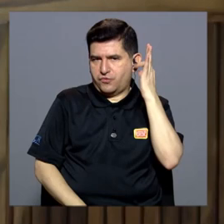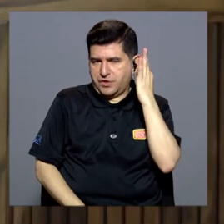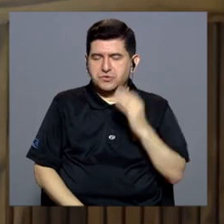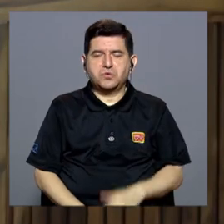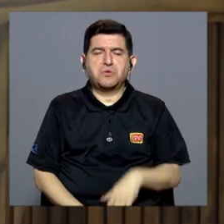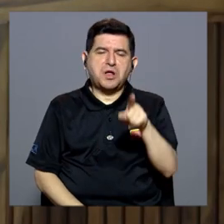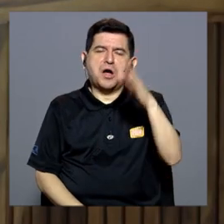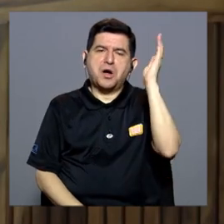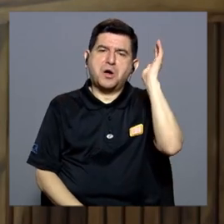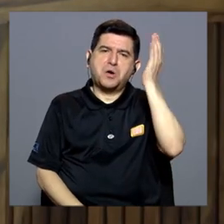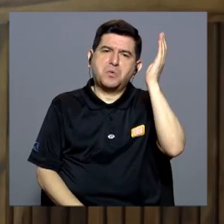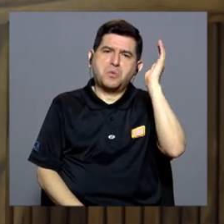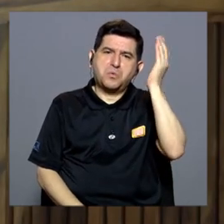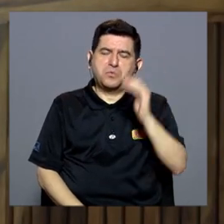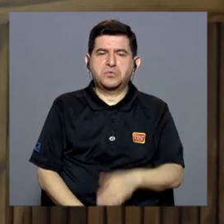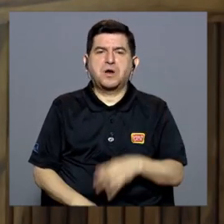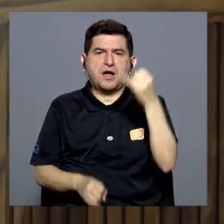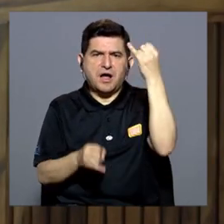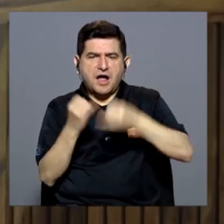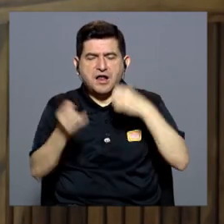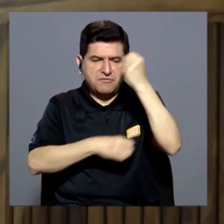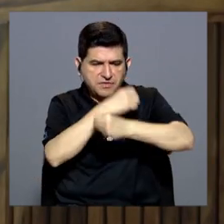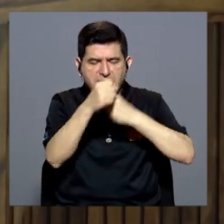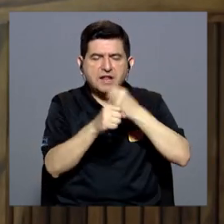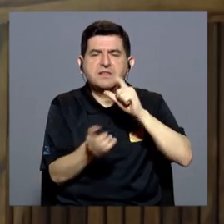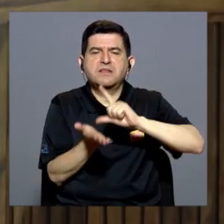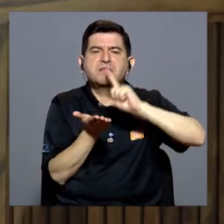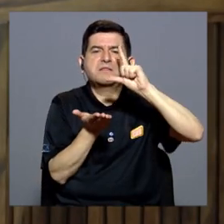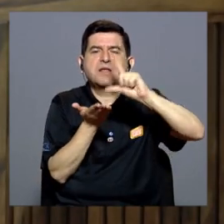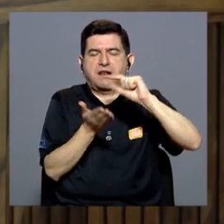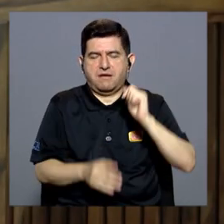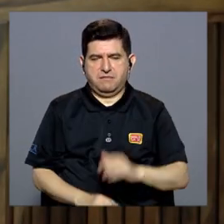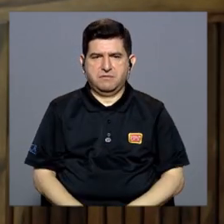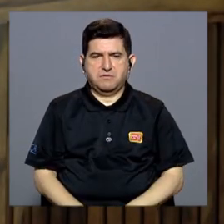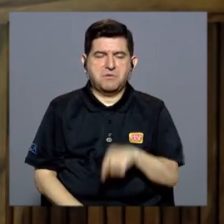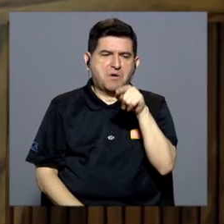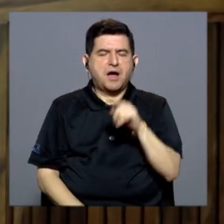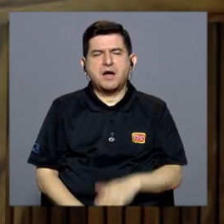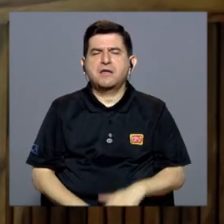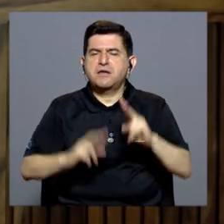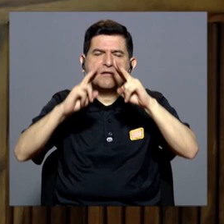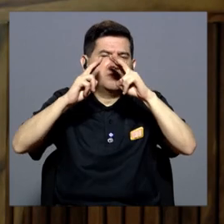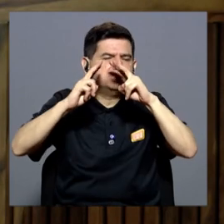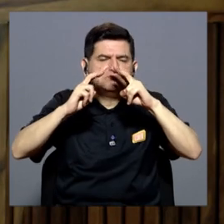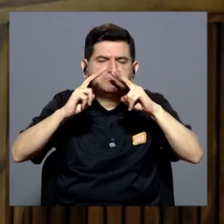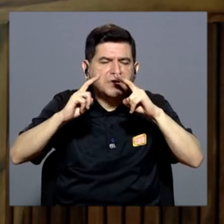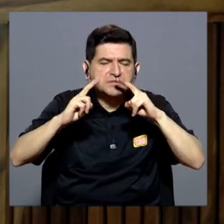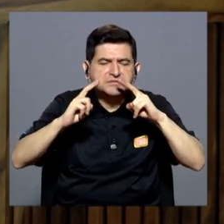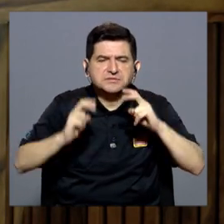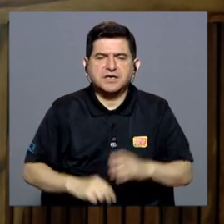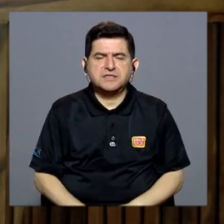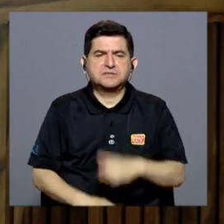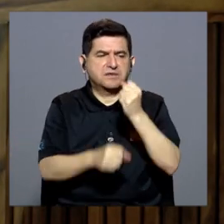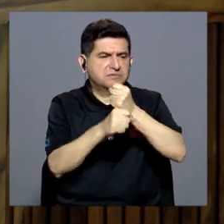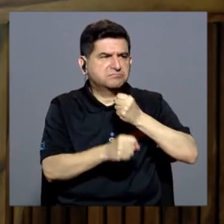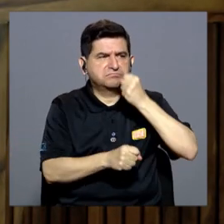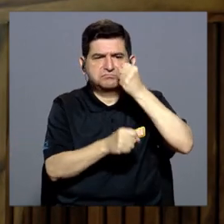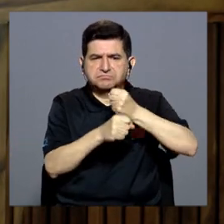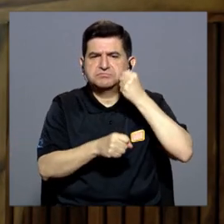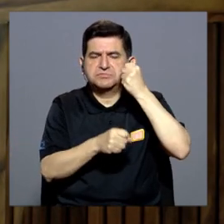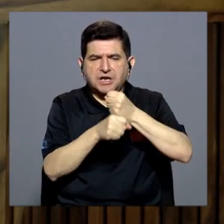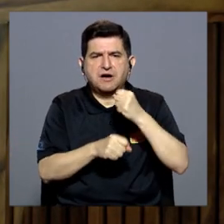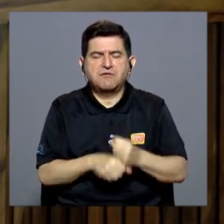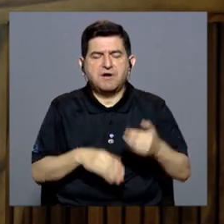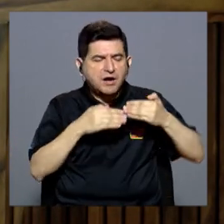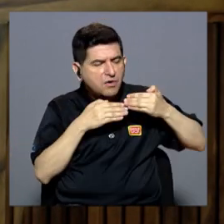pronunciaba un discurso a final del año lectivo, en el cual hacía un balance del trabajo